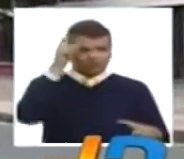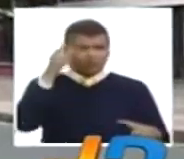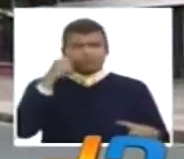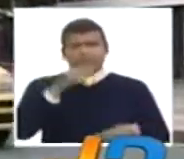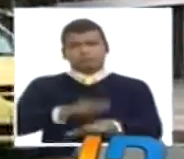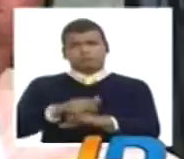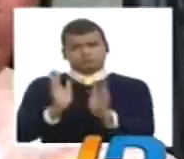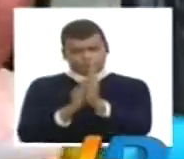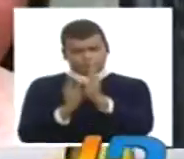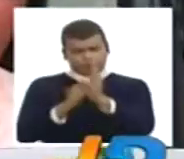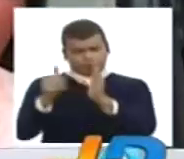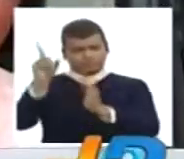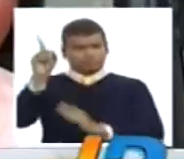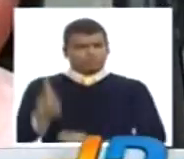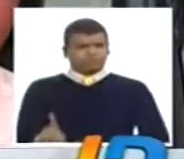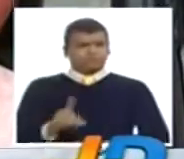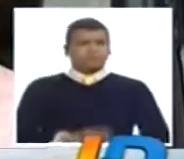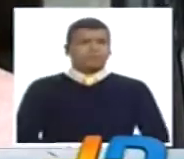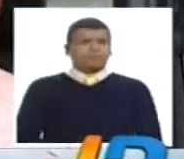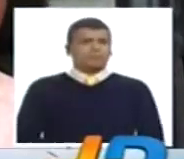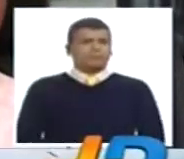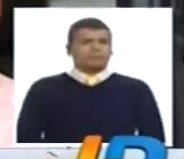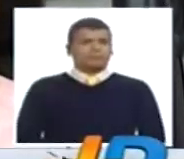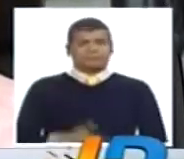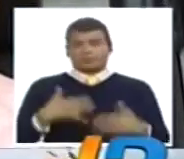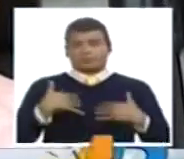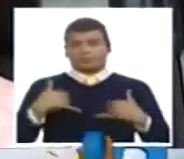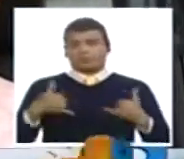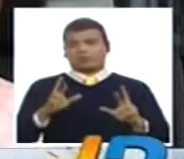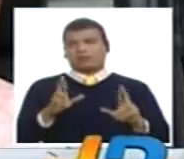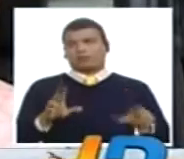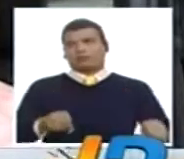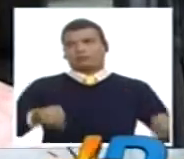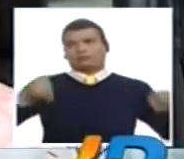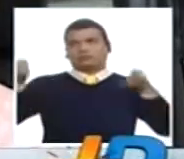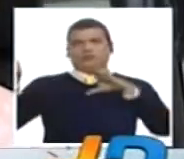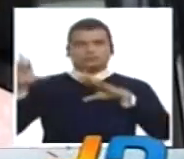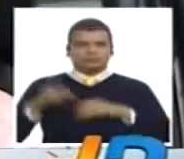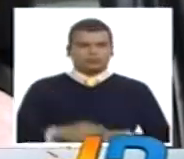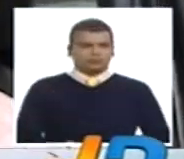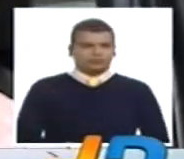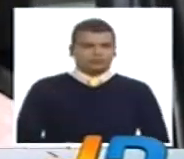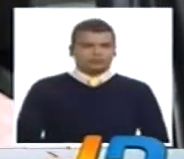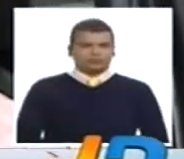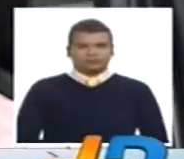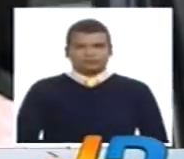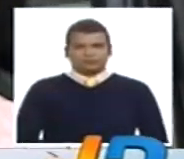celebran la decisión. Nos sentimos felices, ojalá lleven el estadio de aquí, porque